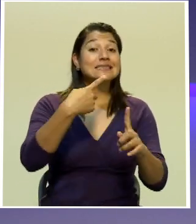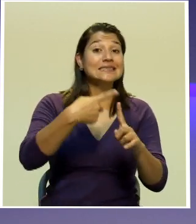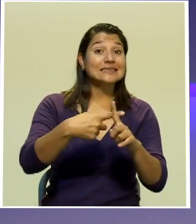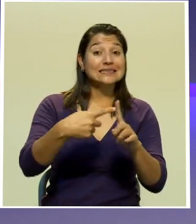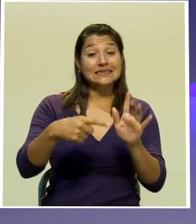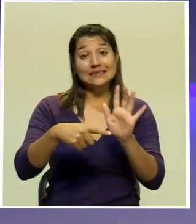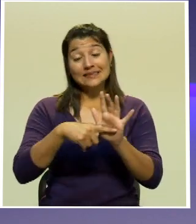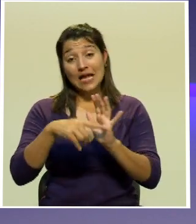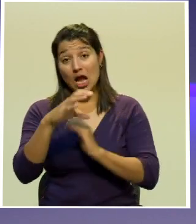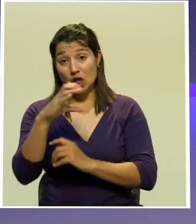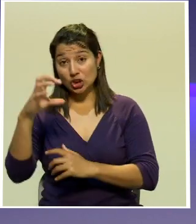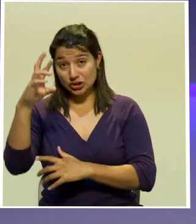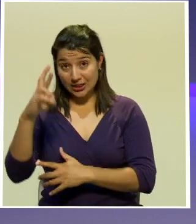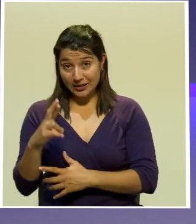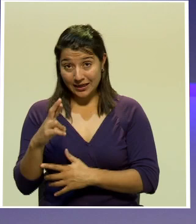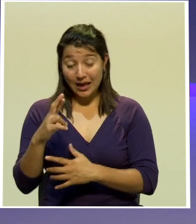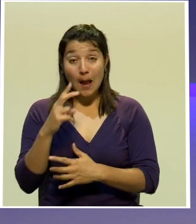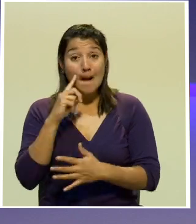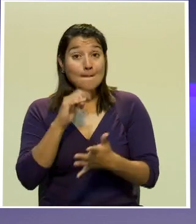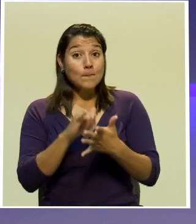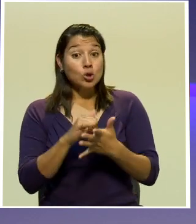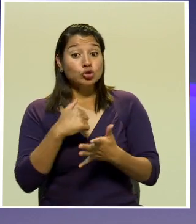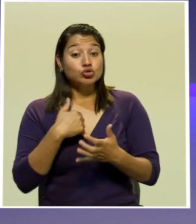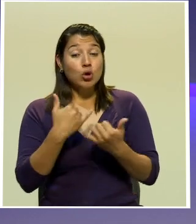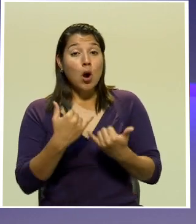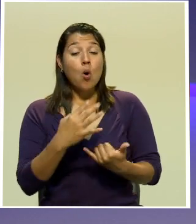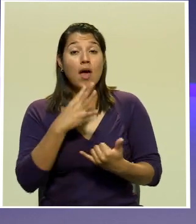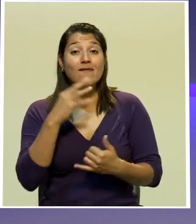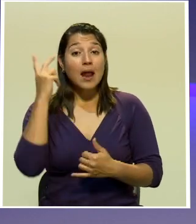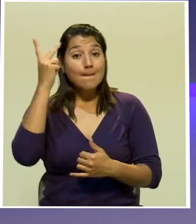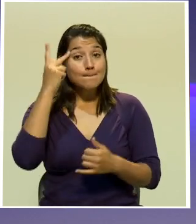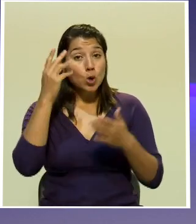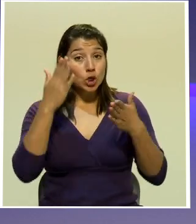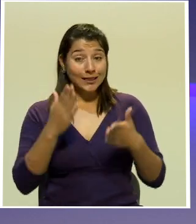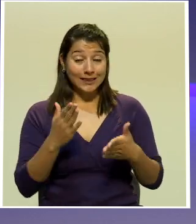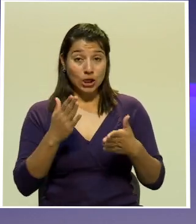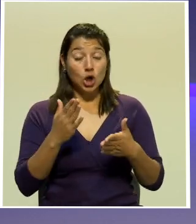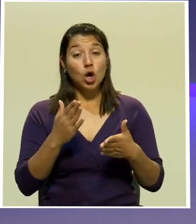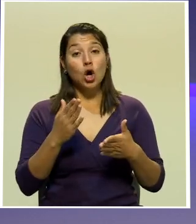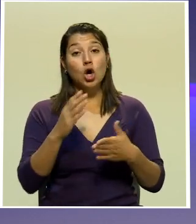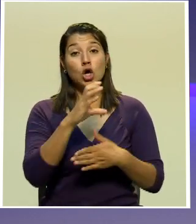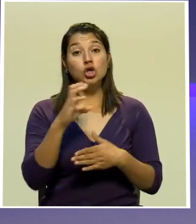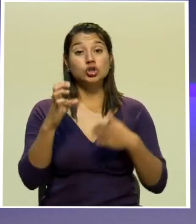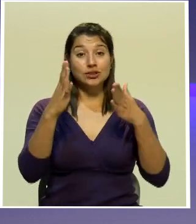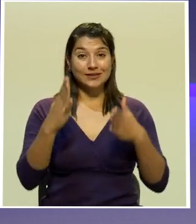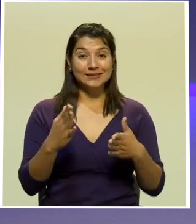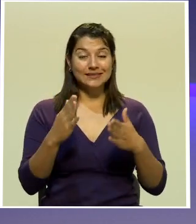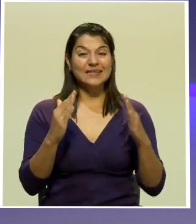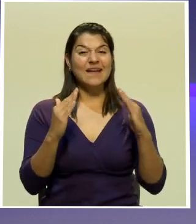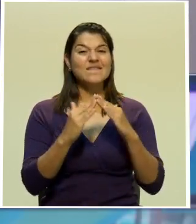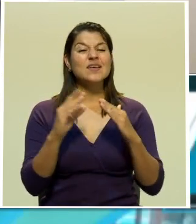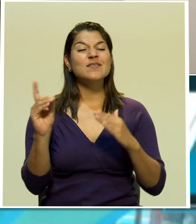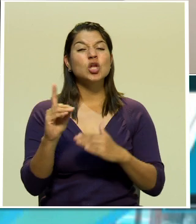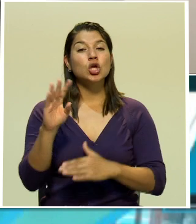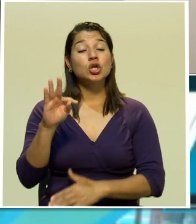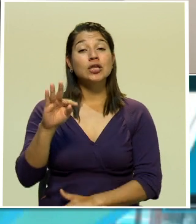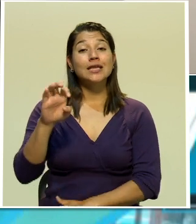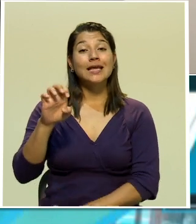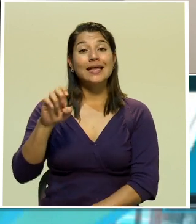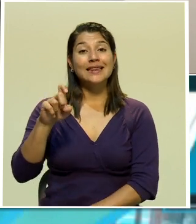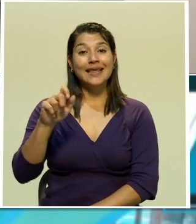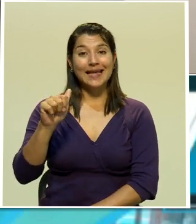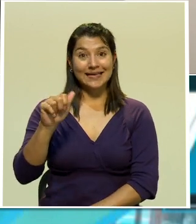el politólogo y estadístico costarricense, quien vive en Texas, Estados Unidos, Alfonso Rojas. Buenas